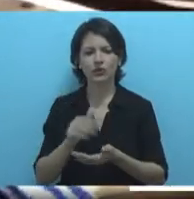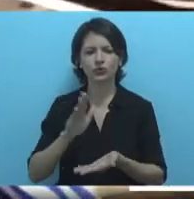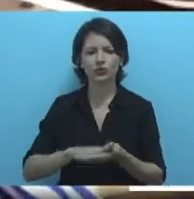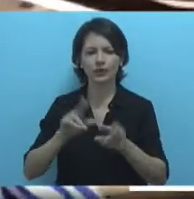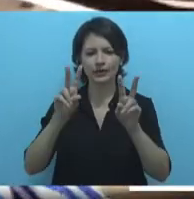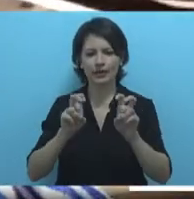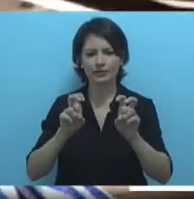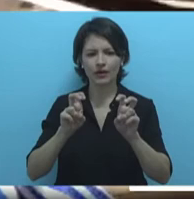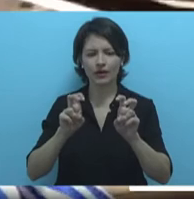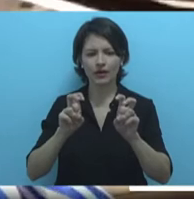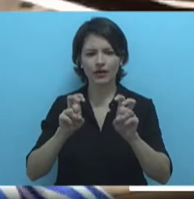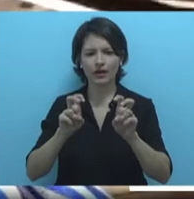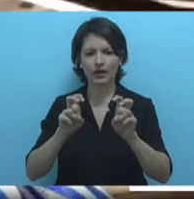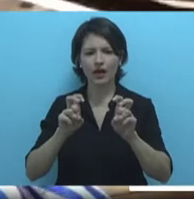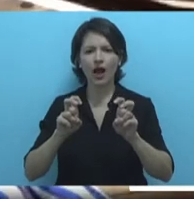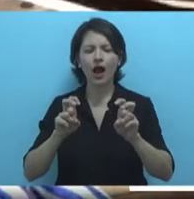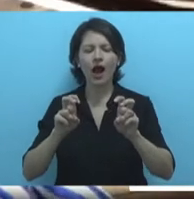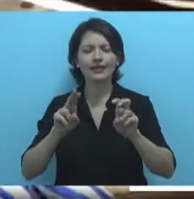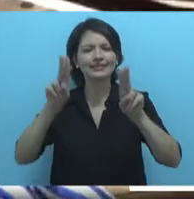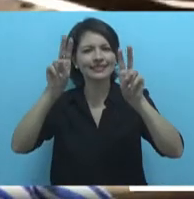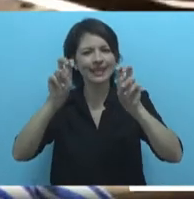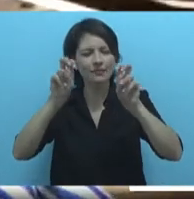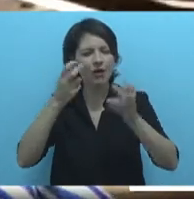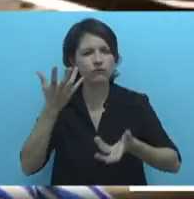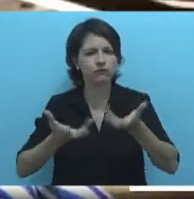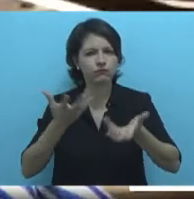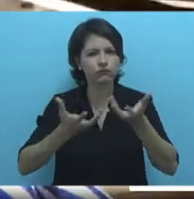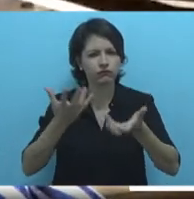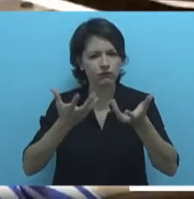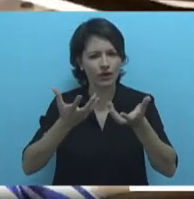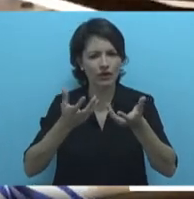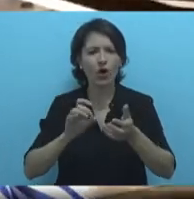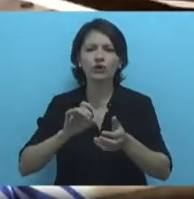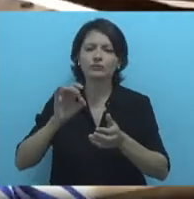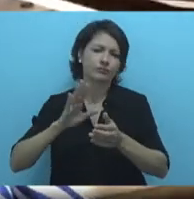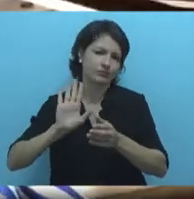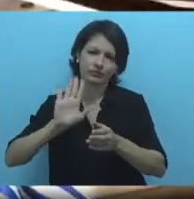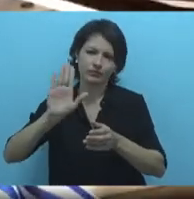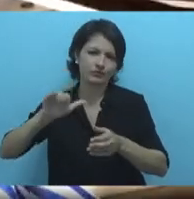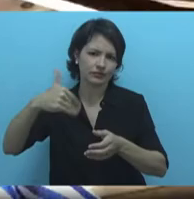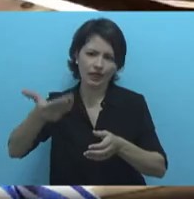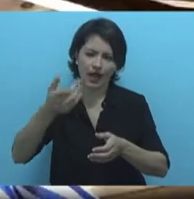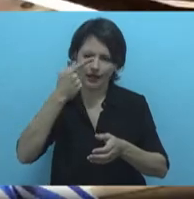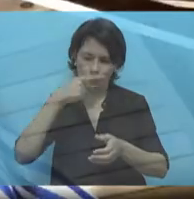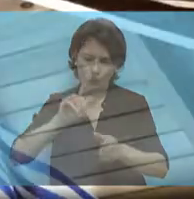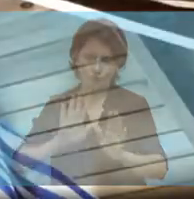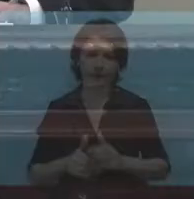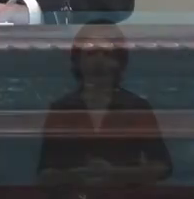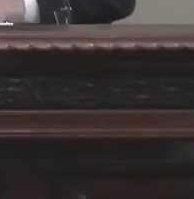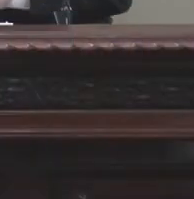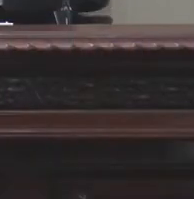al las quemas en las islas así que lo voy a hacer directamente como una manifestación al final gracias